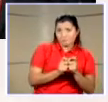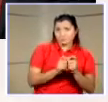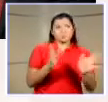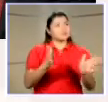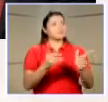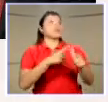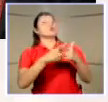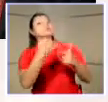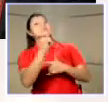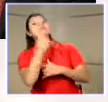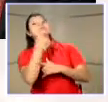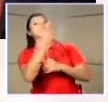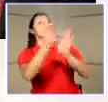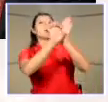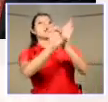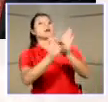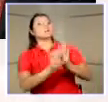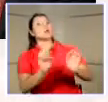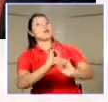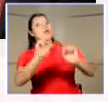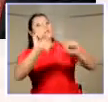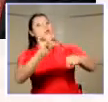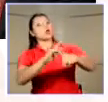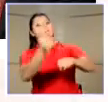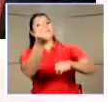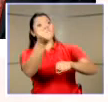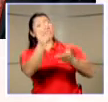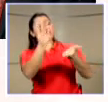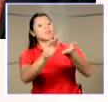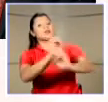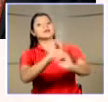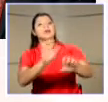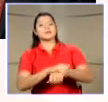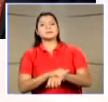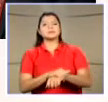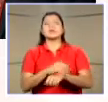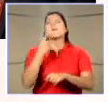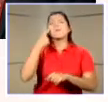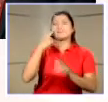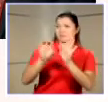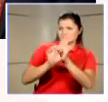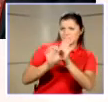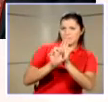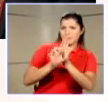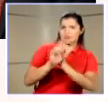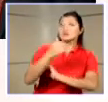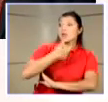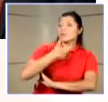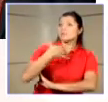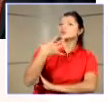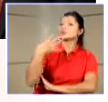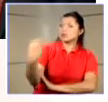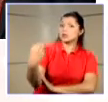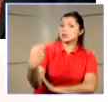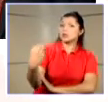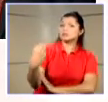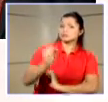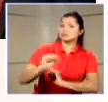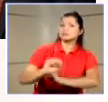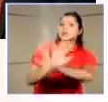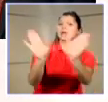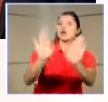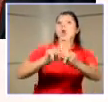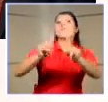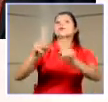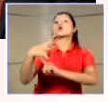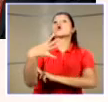recortar, a nadie le pueden recortar. Podemos poner ejemplos. Primero, salidas hay. Lo que pasa es que las salidas tocan